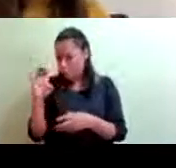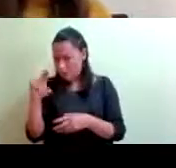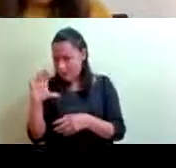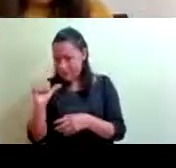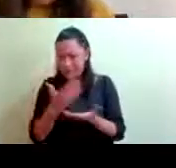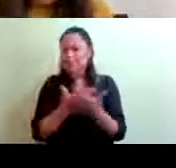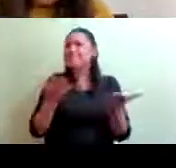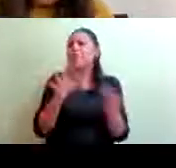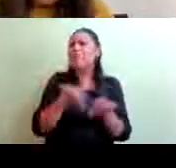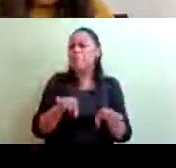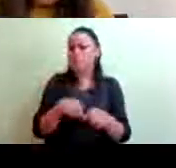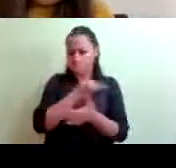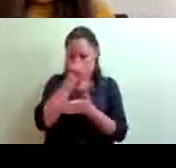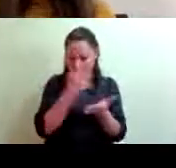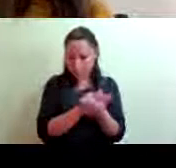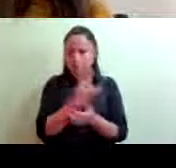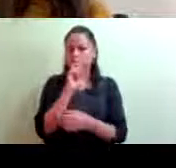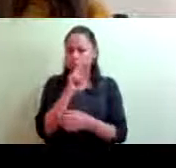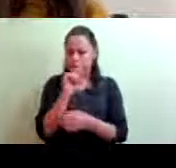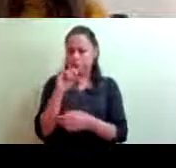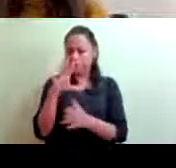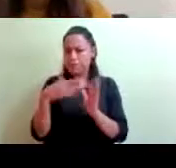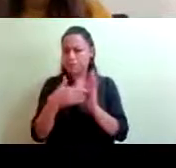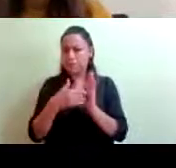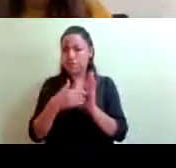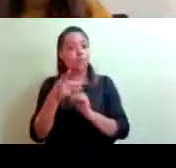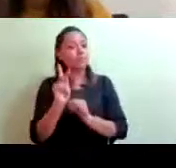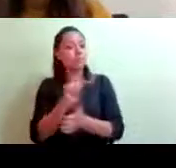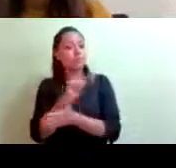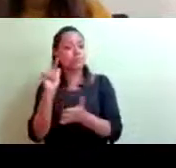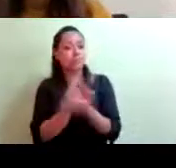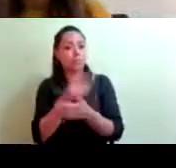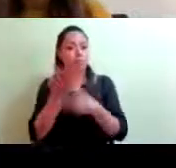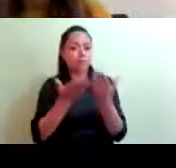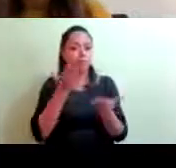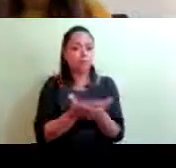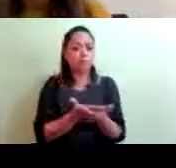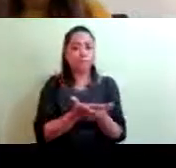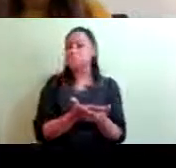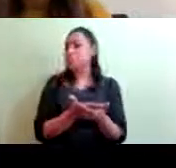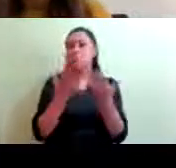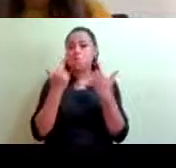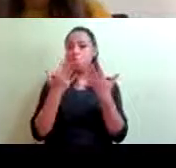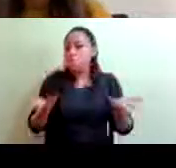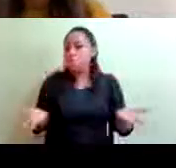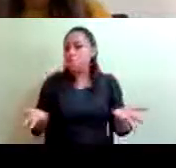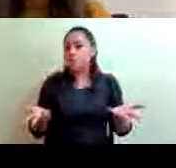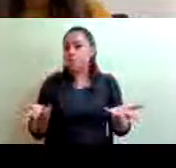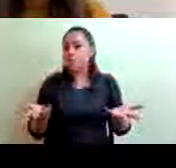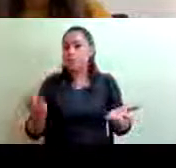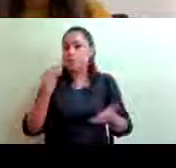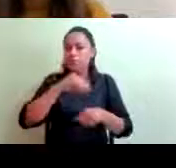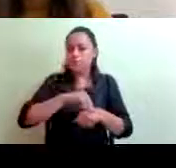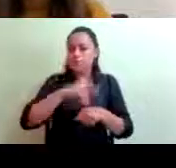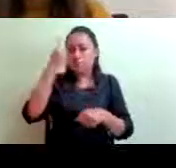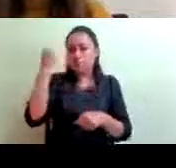agua sí lo contiene, ¿no? Como la unidad básica, pero la la propuesta de ley no lo contiene como tal, a la hora